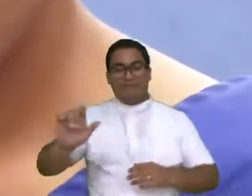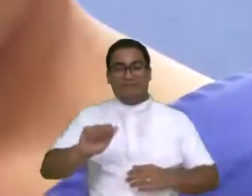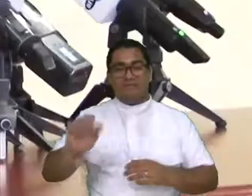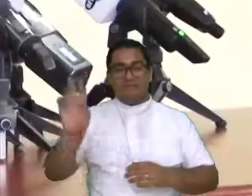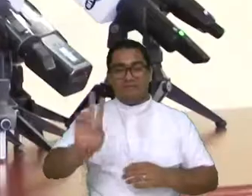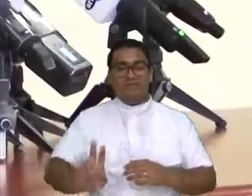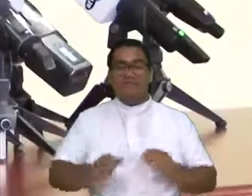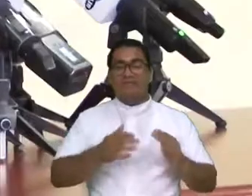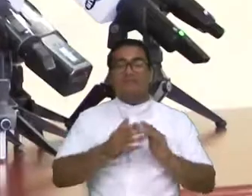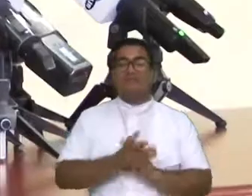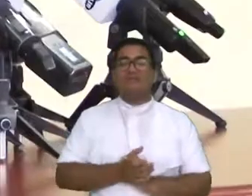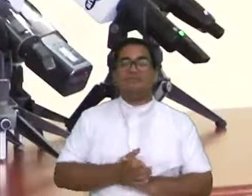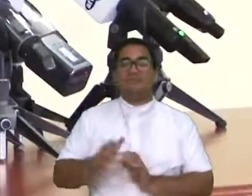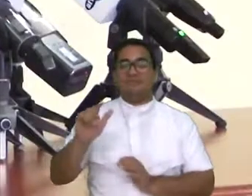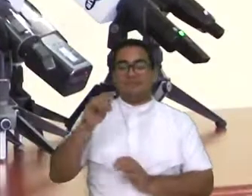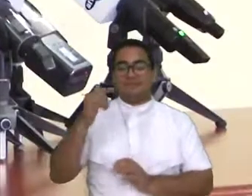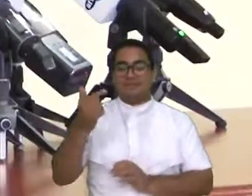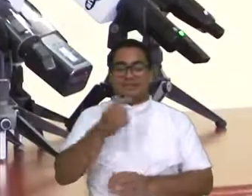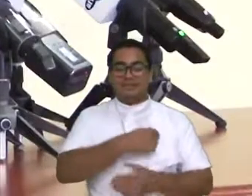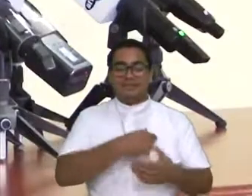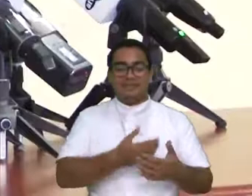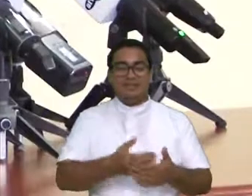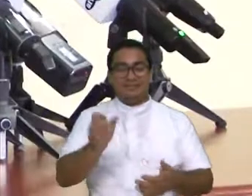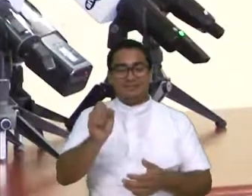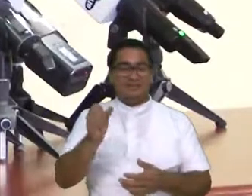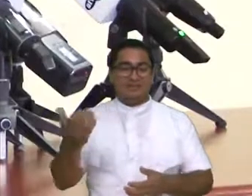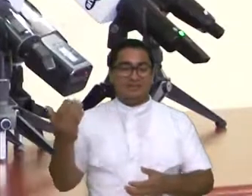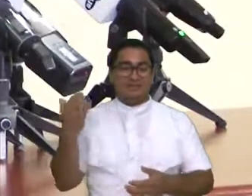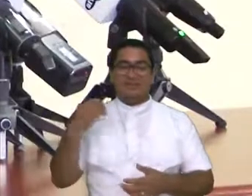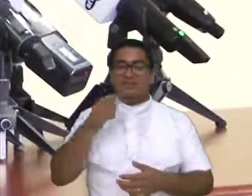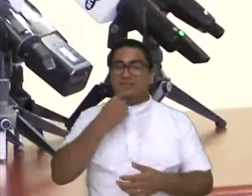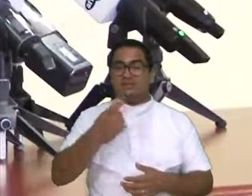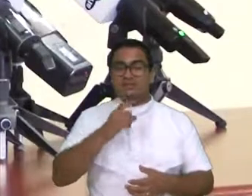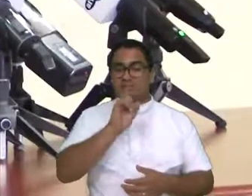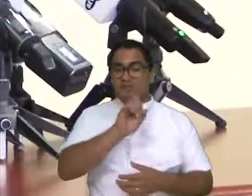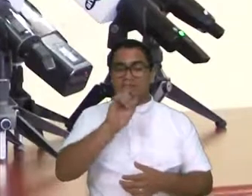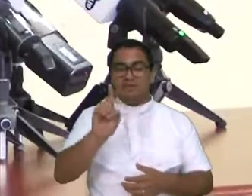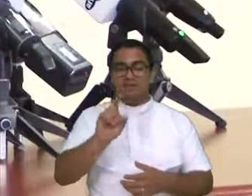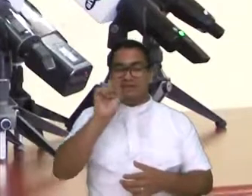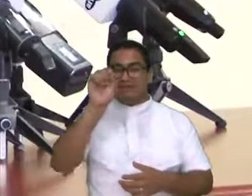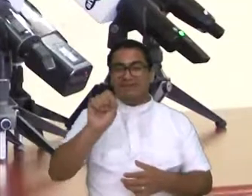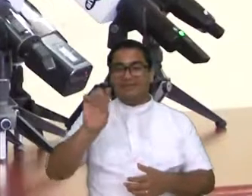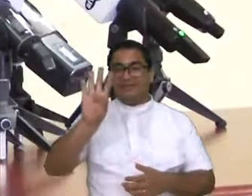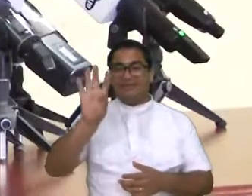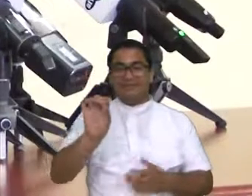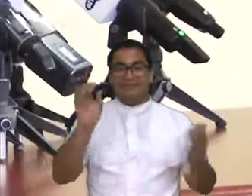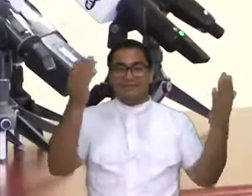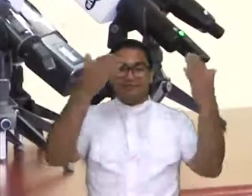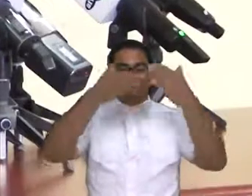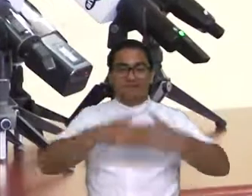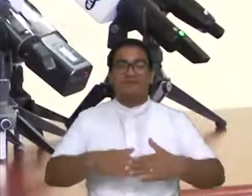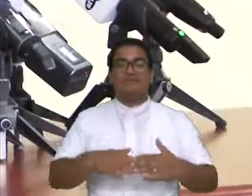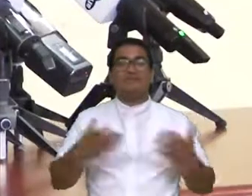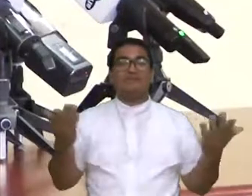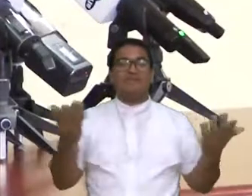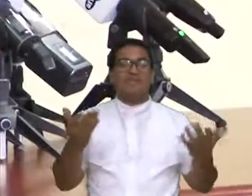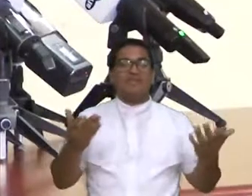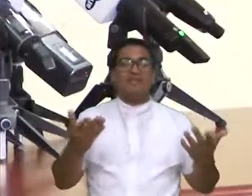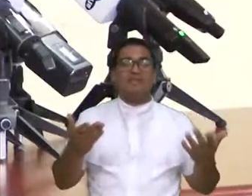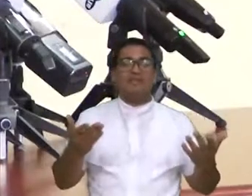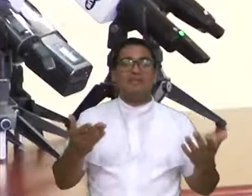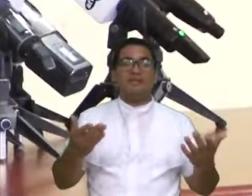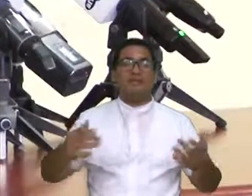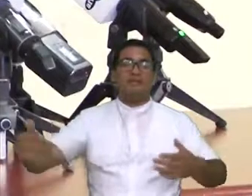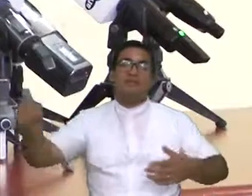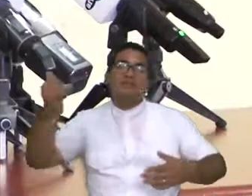día sábado 7 de marzo, aproximadamente a las 11:40 de la noche, a través del centro de